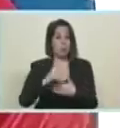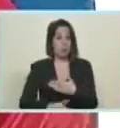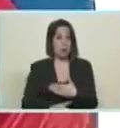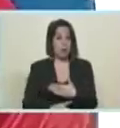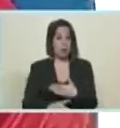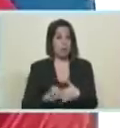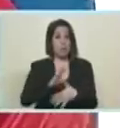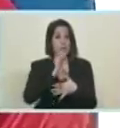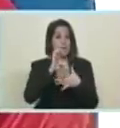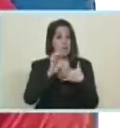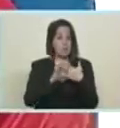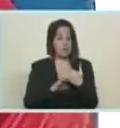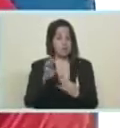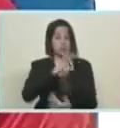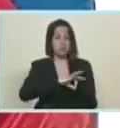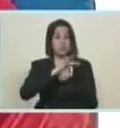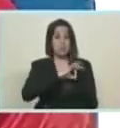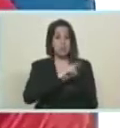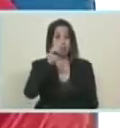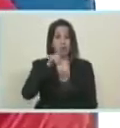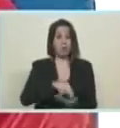Plan Estratégico Socialista